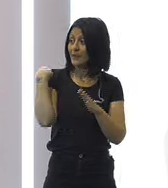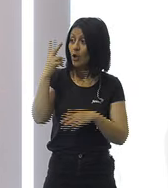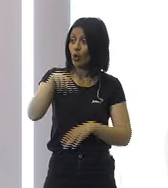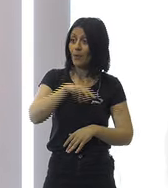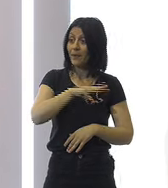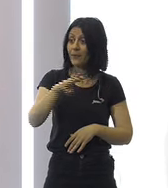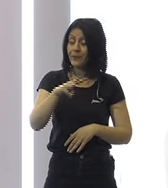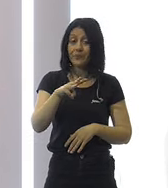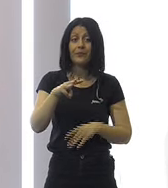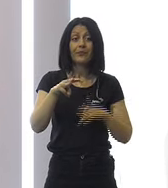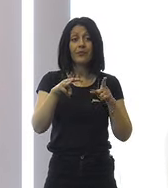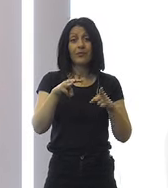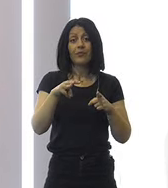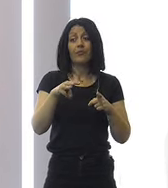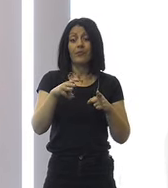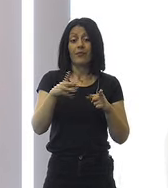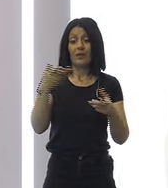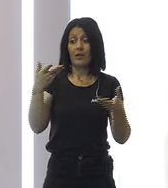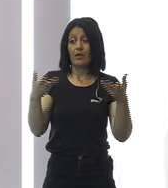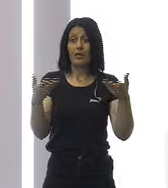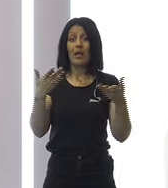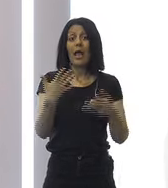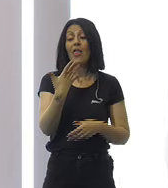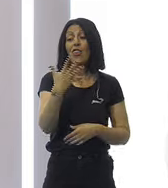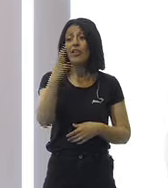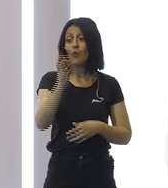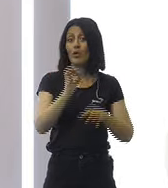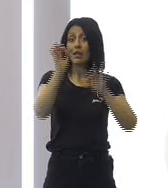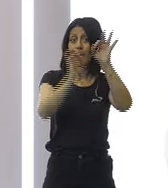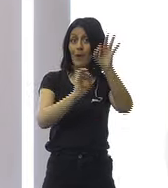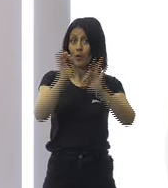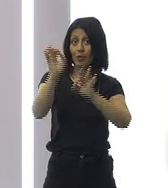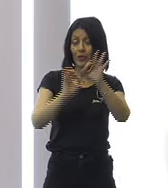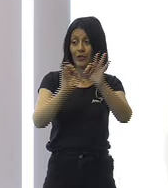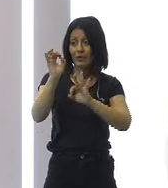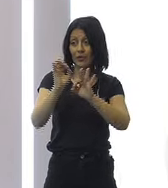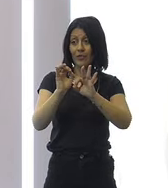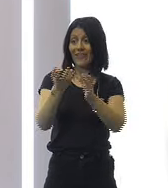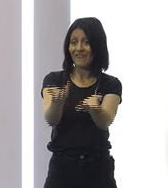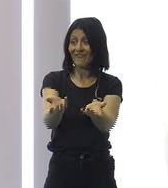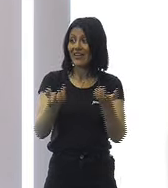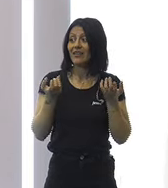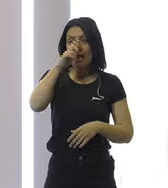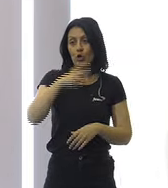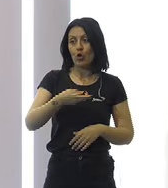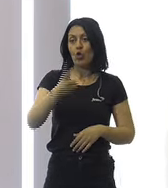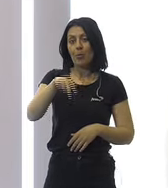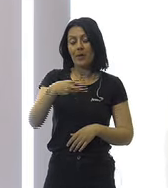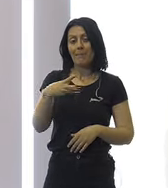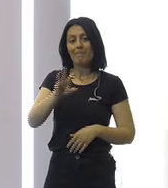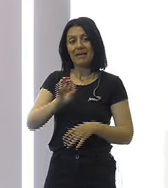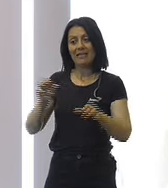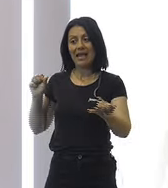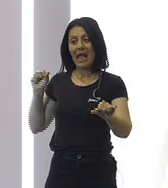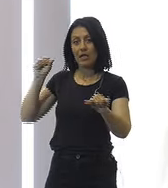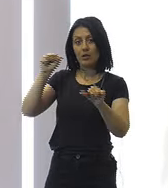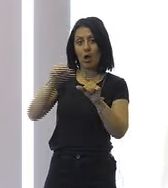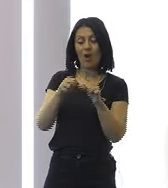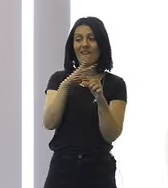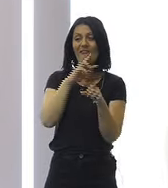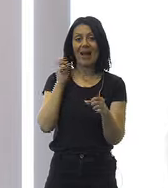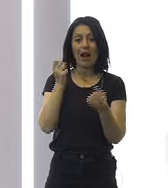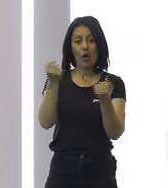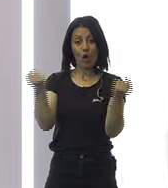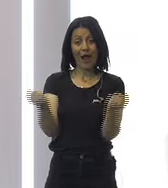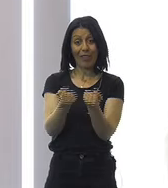anterior. Será, por tanto, equivalente a un 50% del beneficio atribuido. El valor de la acción se